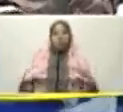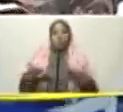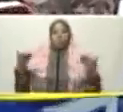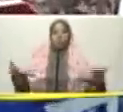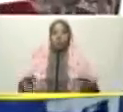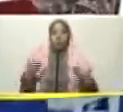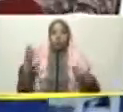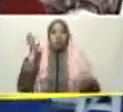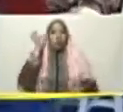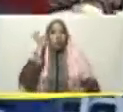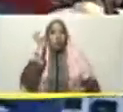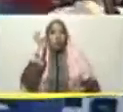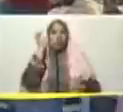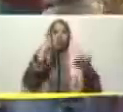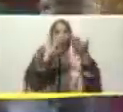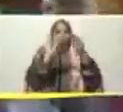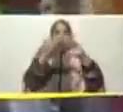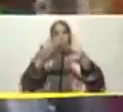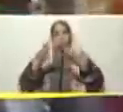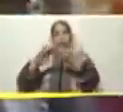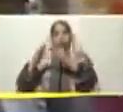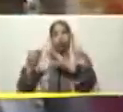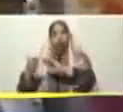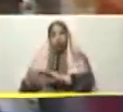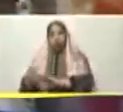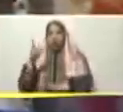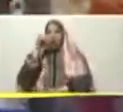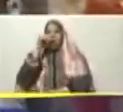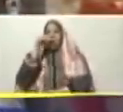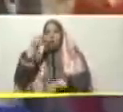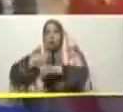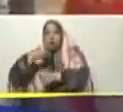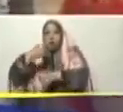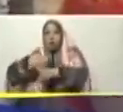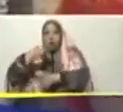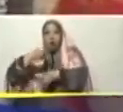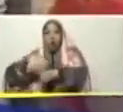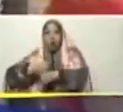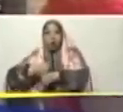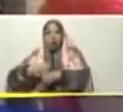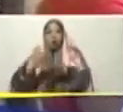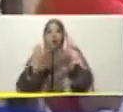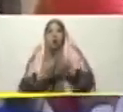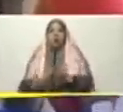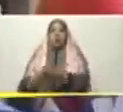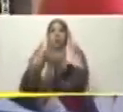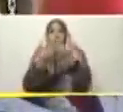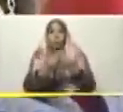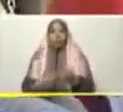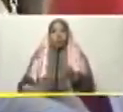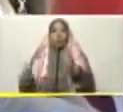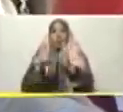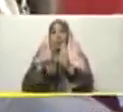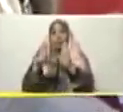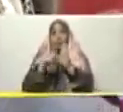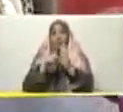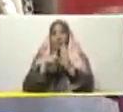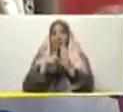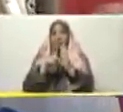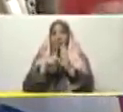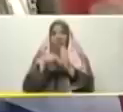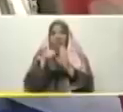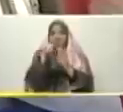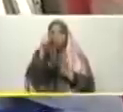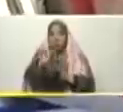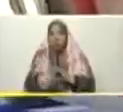a la mujer del barrio al hombre trabajador al estudiante del liceo al